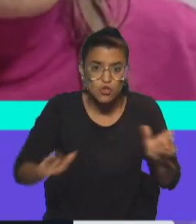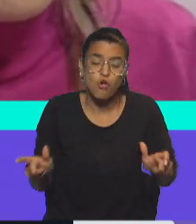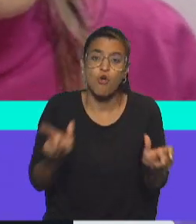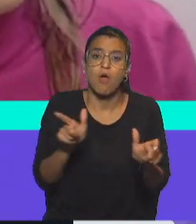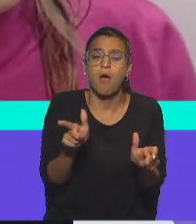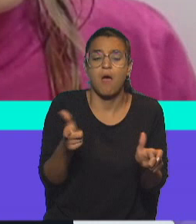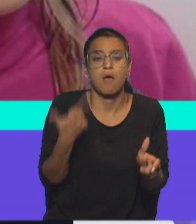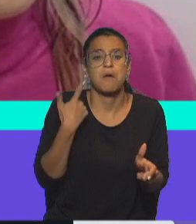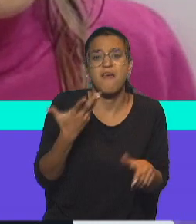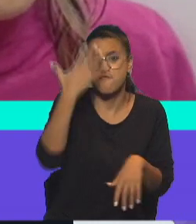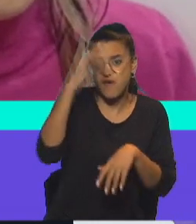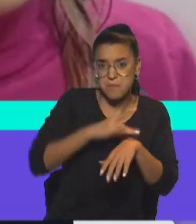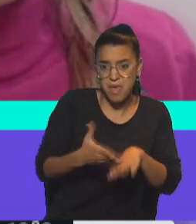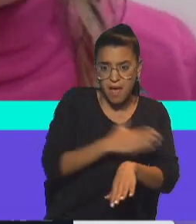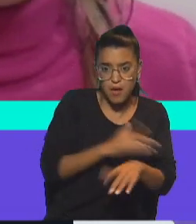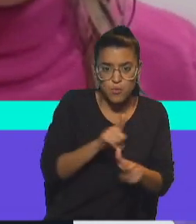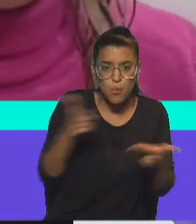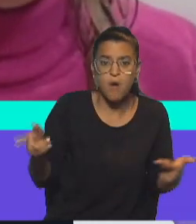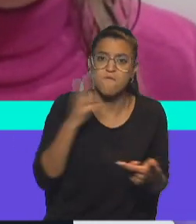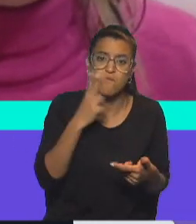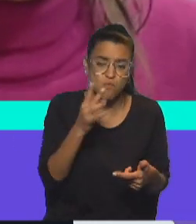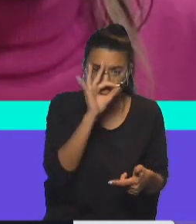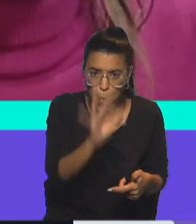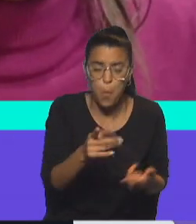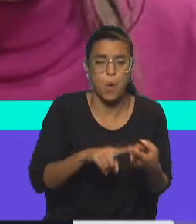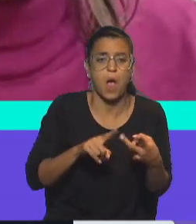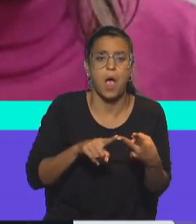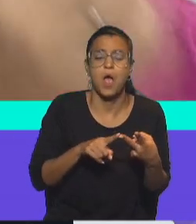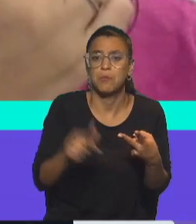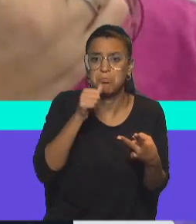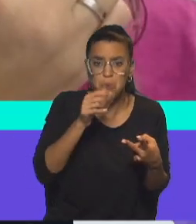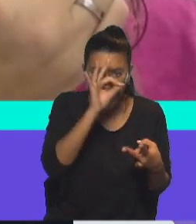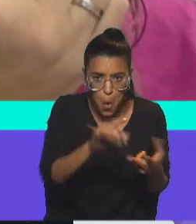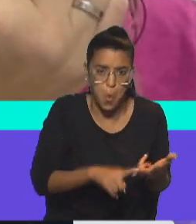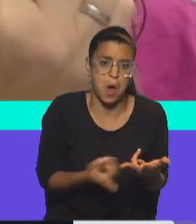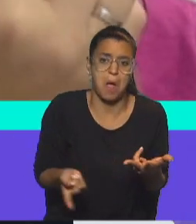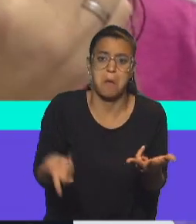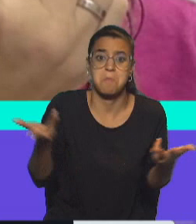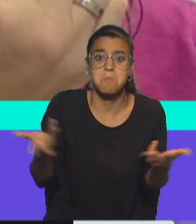ni comorbilidades, que nunca fumó, que nunca tomó,